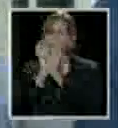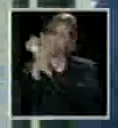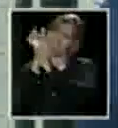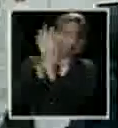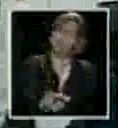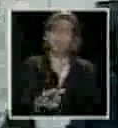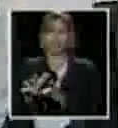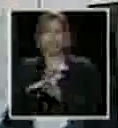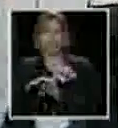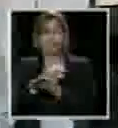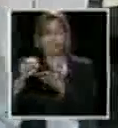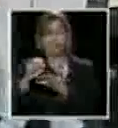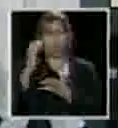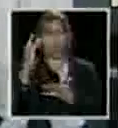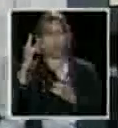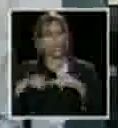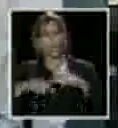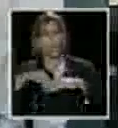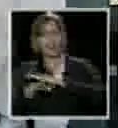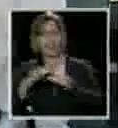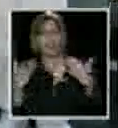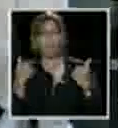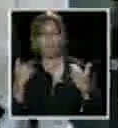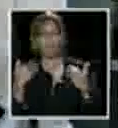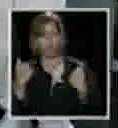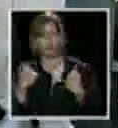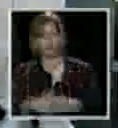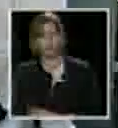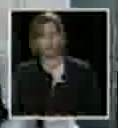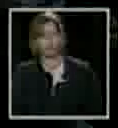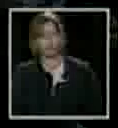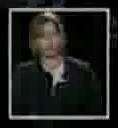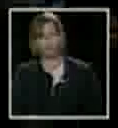ilegalmente que imposibilita el acceso al mar. María Yajaira Rodero, TUTV